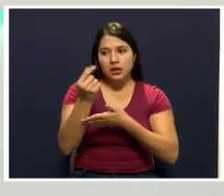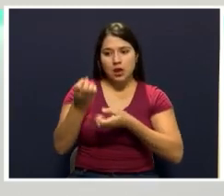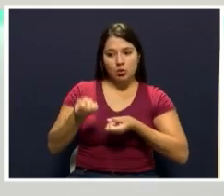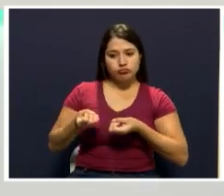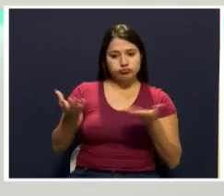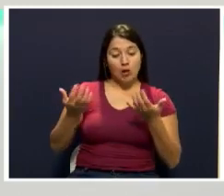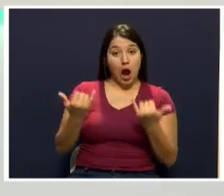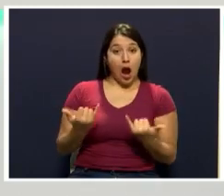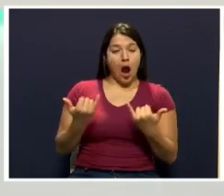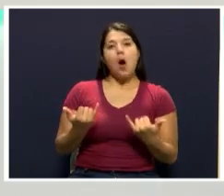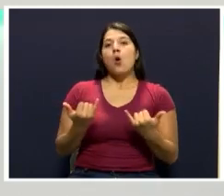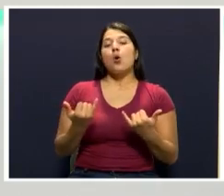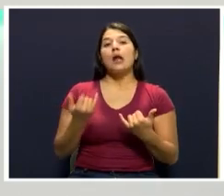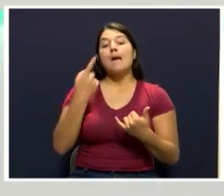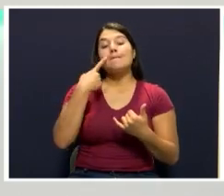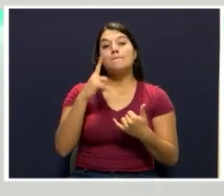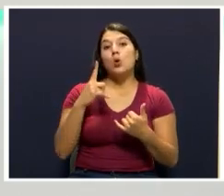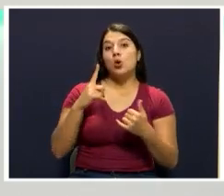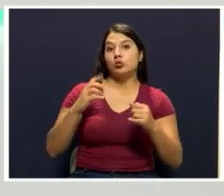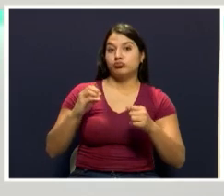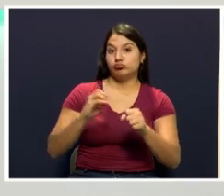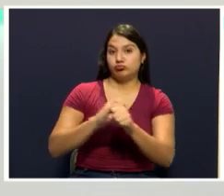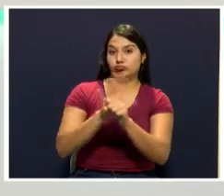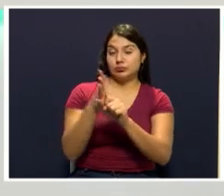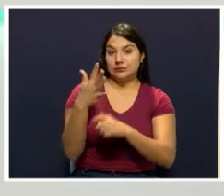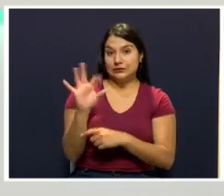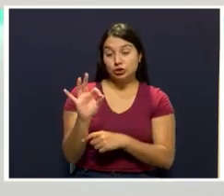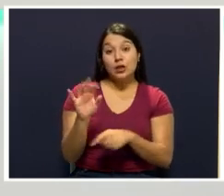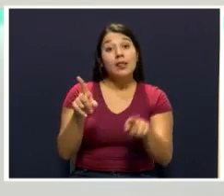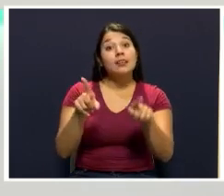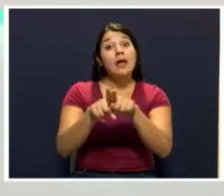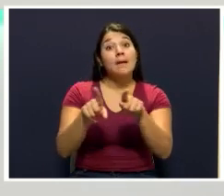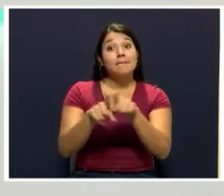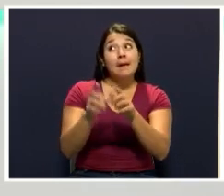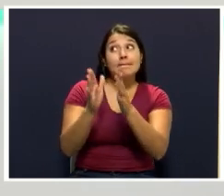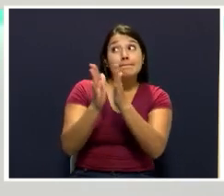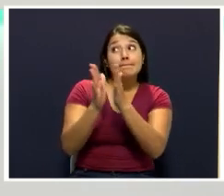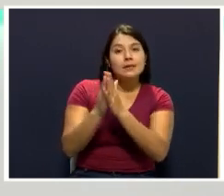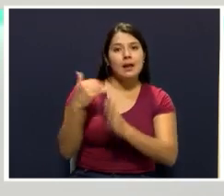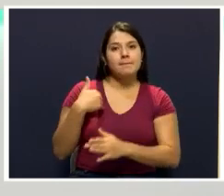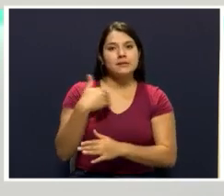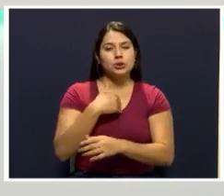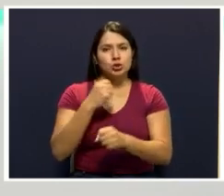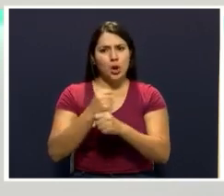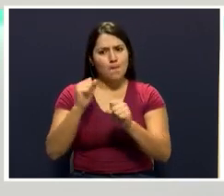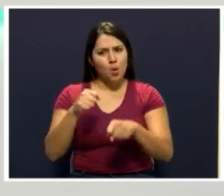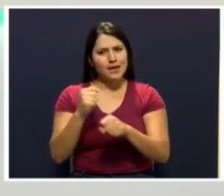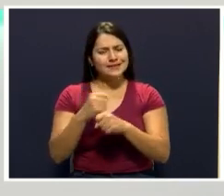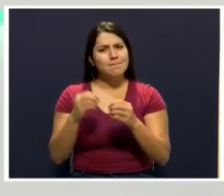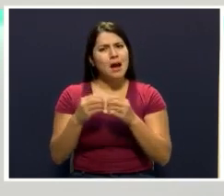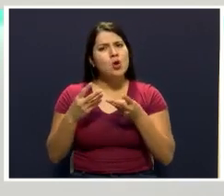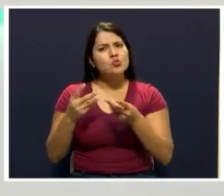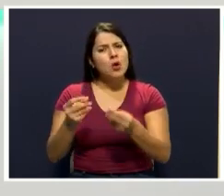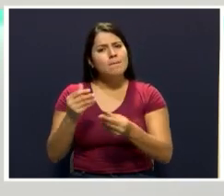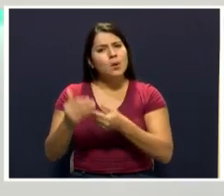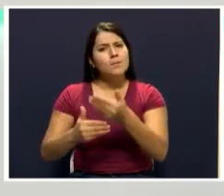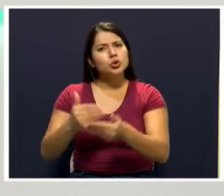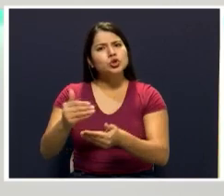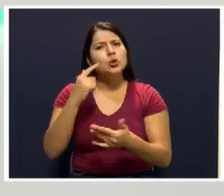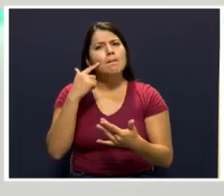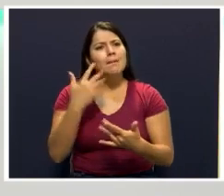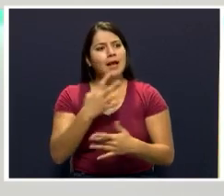de la crisis por la pandemia. Además, solicitan al Ministerio de Trabajo agilizar los trámites para que los